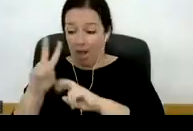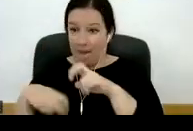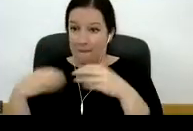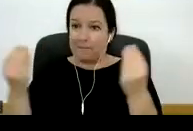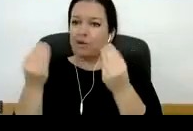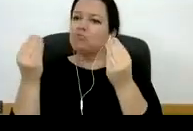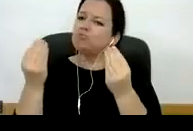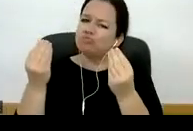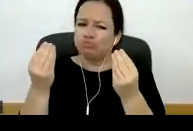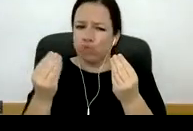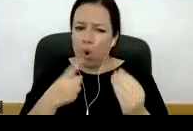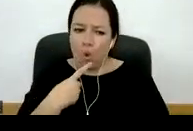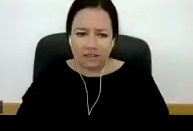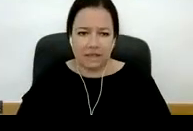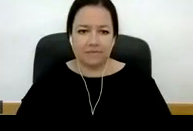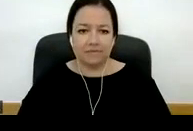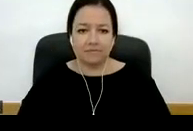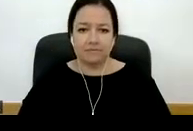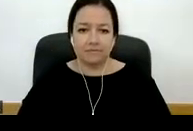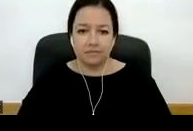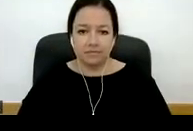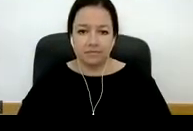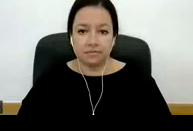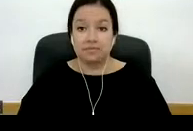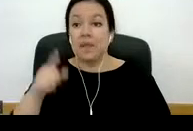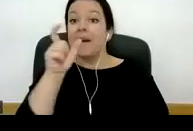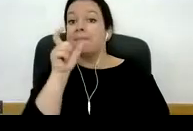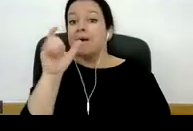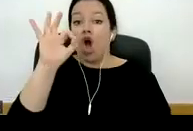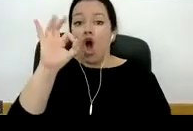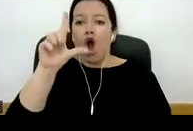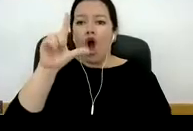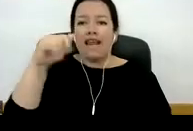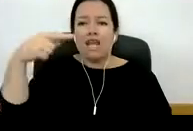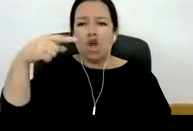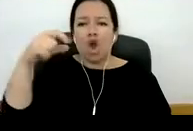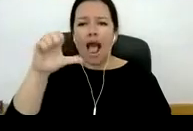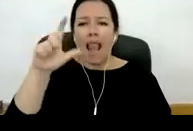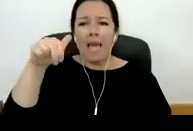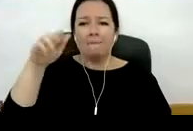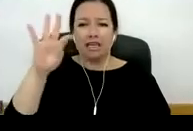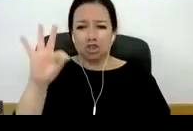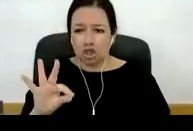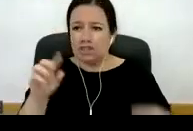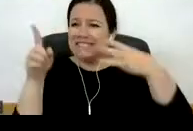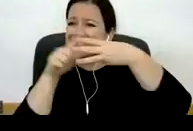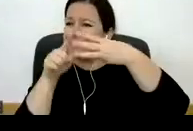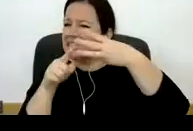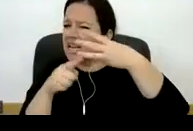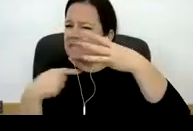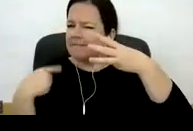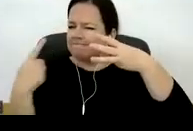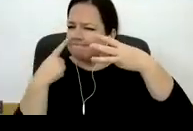va a ver bastante disminuida. Y en el caso de los oligoelementos hay 3 carencias fundamentales en el estudio